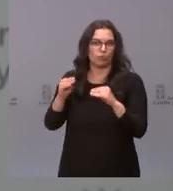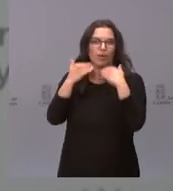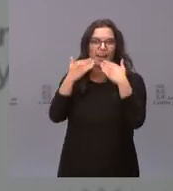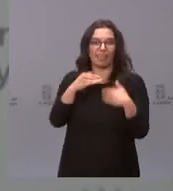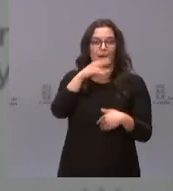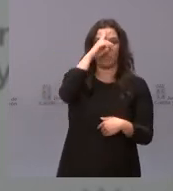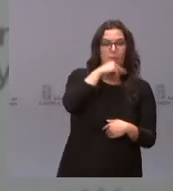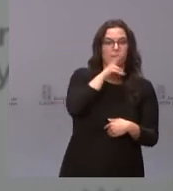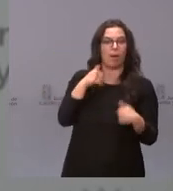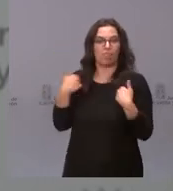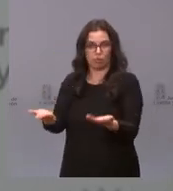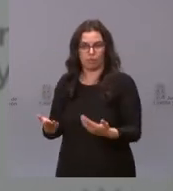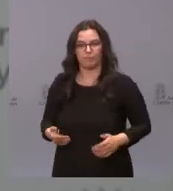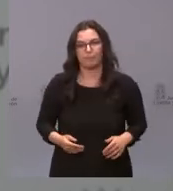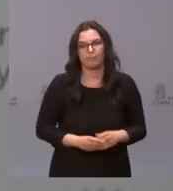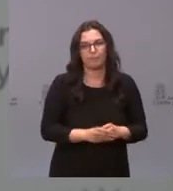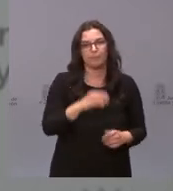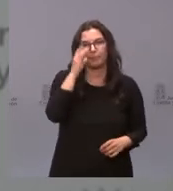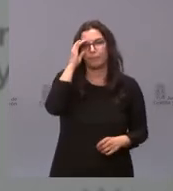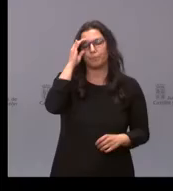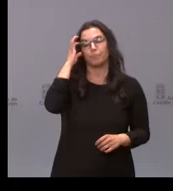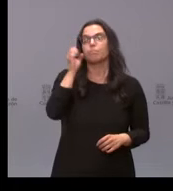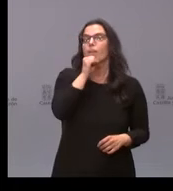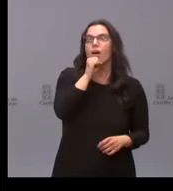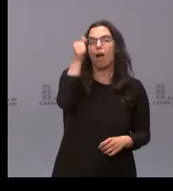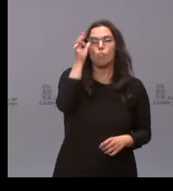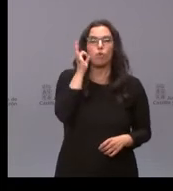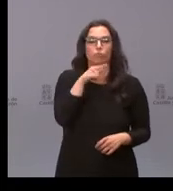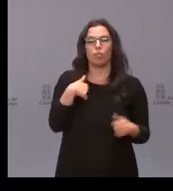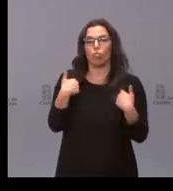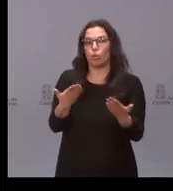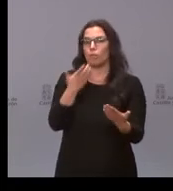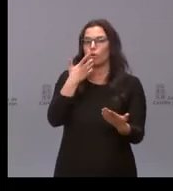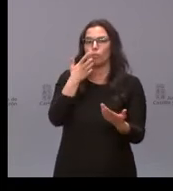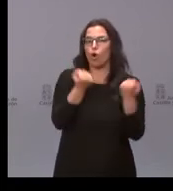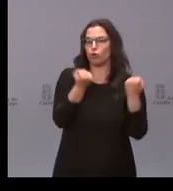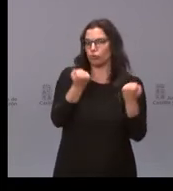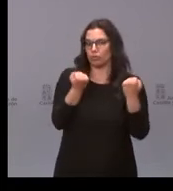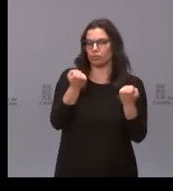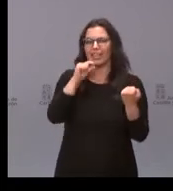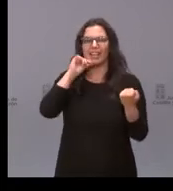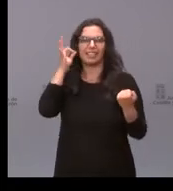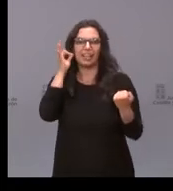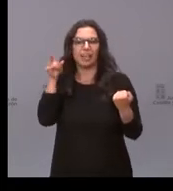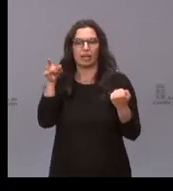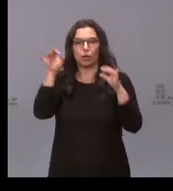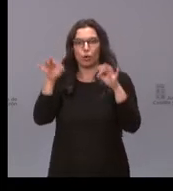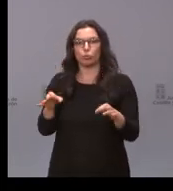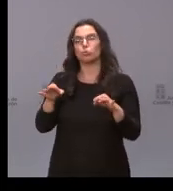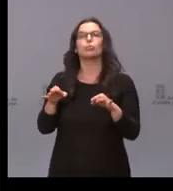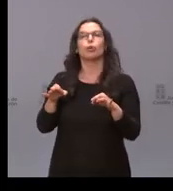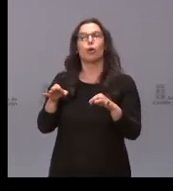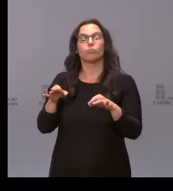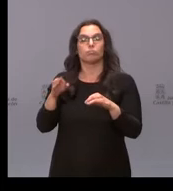que le realizan sus padres unos abuelos donan por ejemplo un coche a su nieta que acaba de terminar su formación